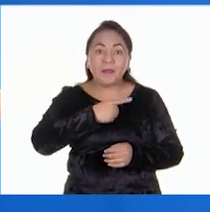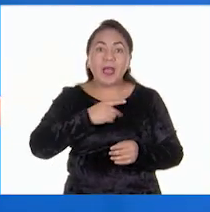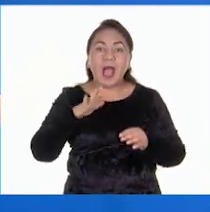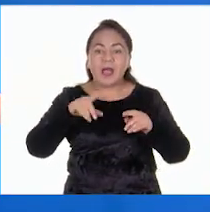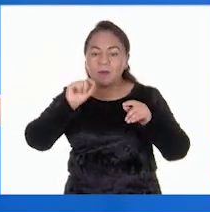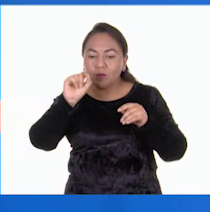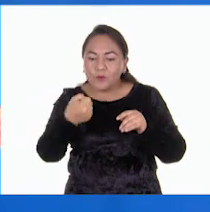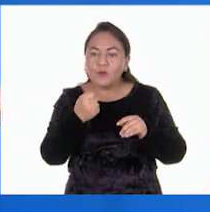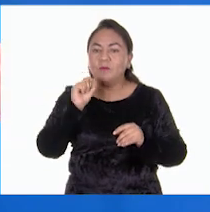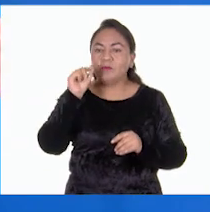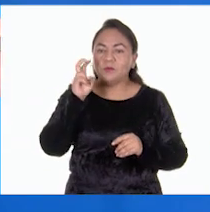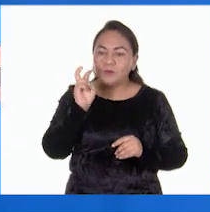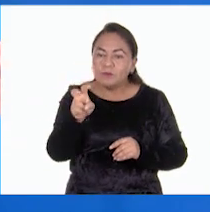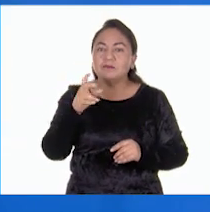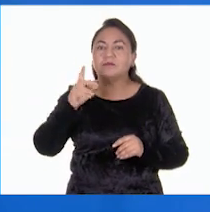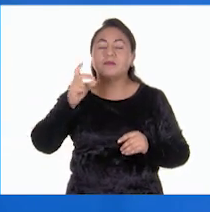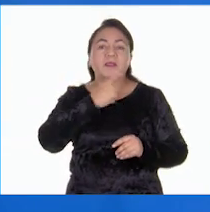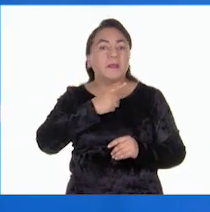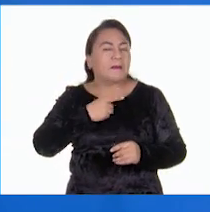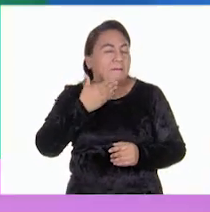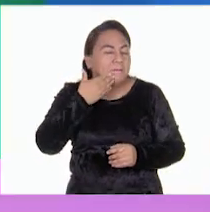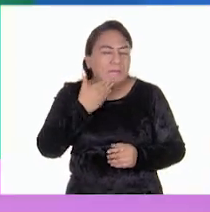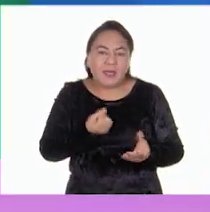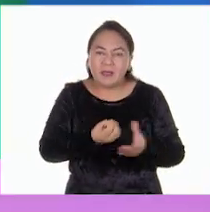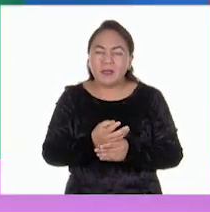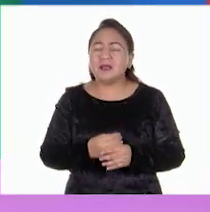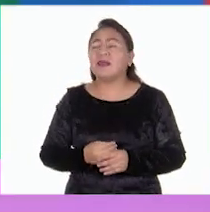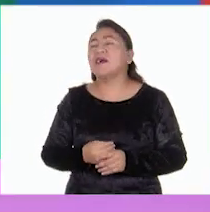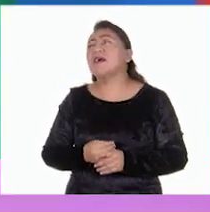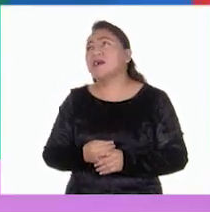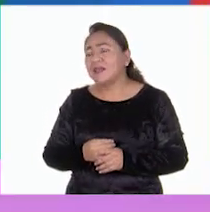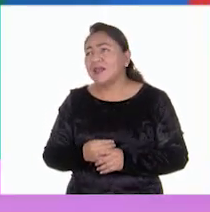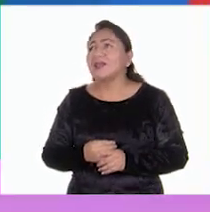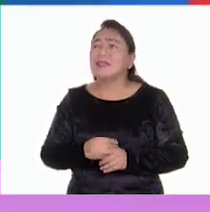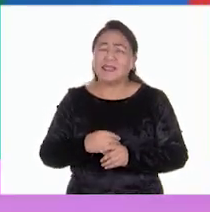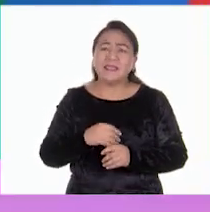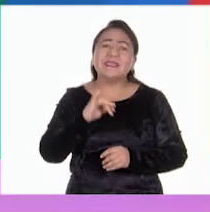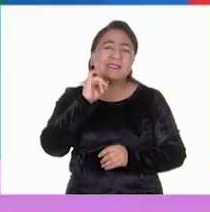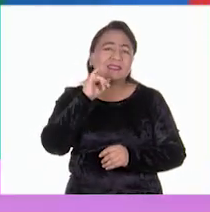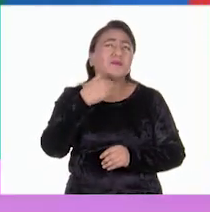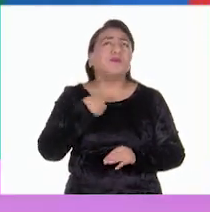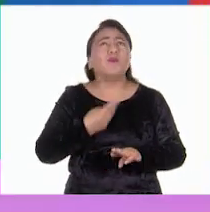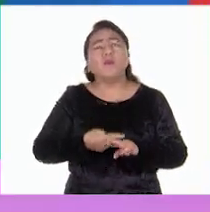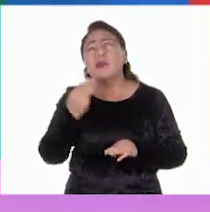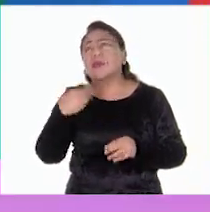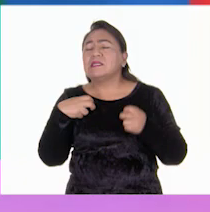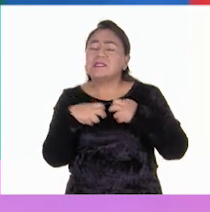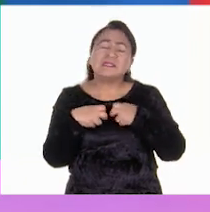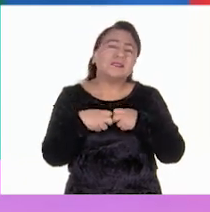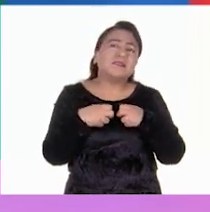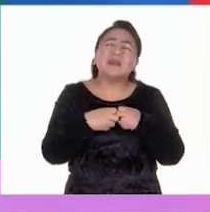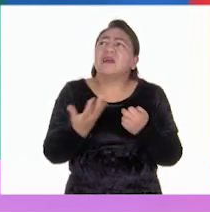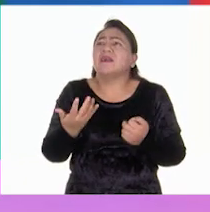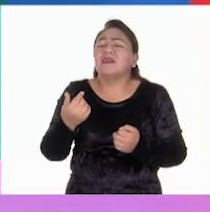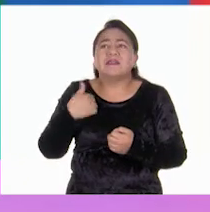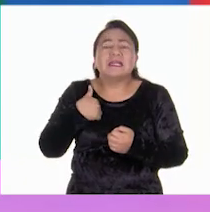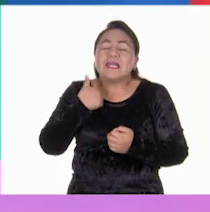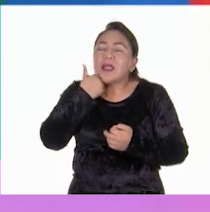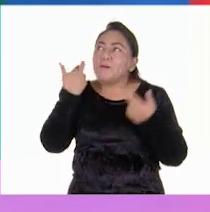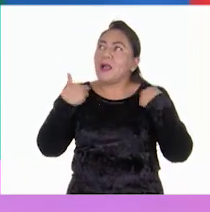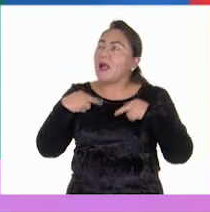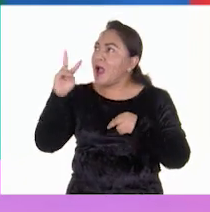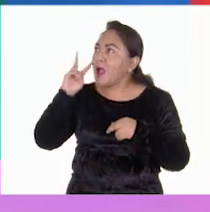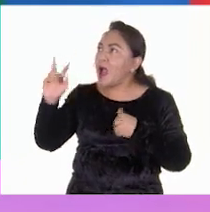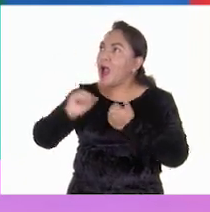como te dije, Ton. Nos tiene que salir muy bien. Ay, sí, María, pero es que me pongo muy nervioso. Quiero impresionar a la